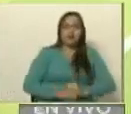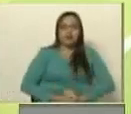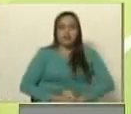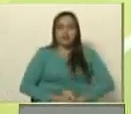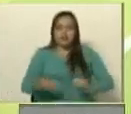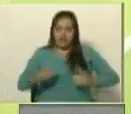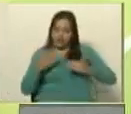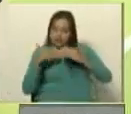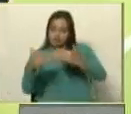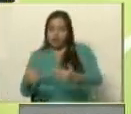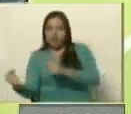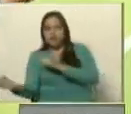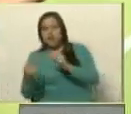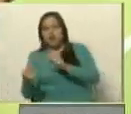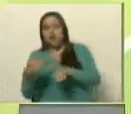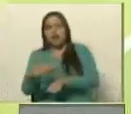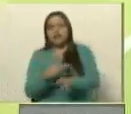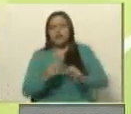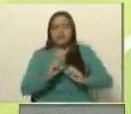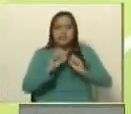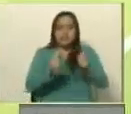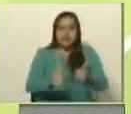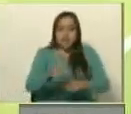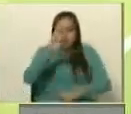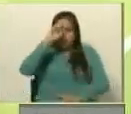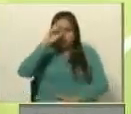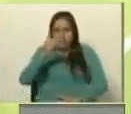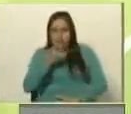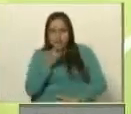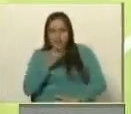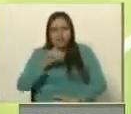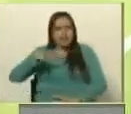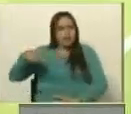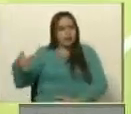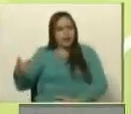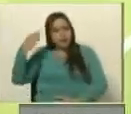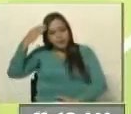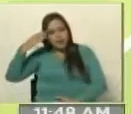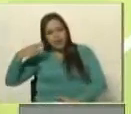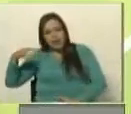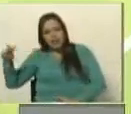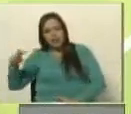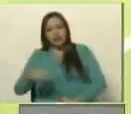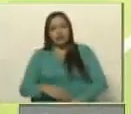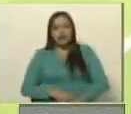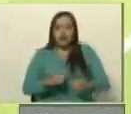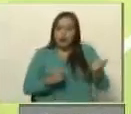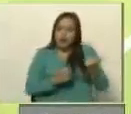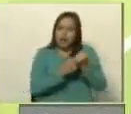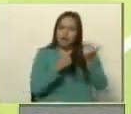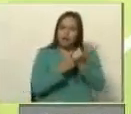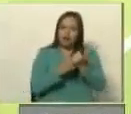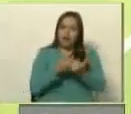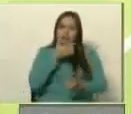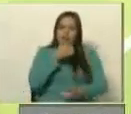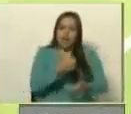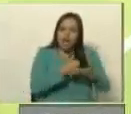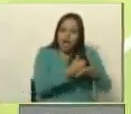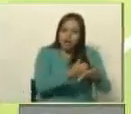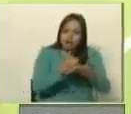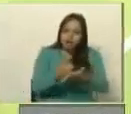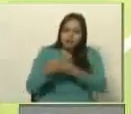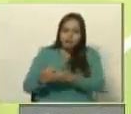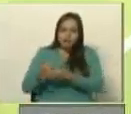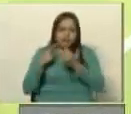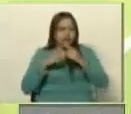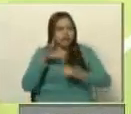a un diálogo, bueno, que ya se había iniciado inclusive en Dominicana, recientemente en México, con el apoyo y la facilitación de Noruega.